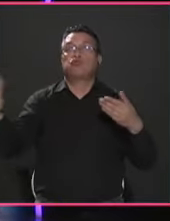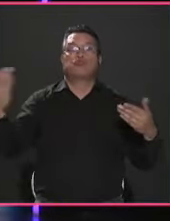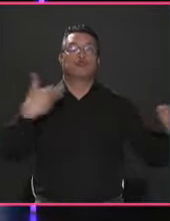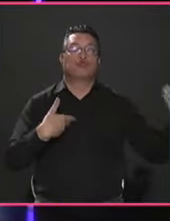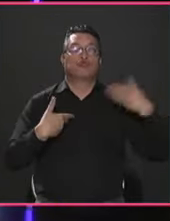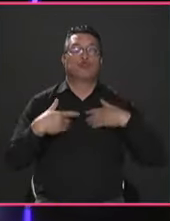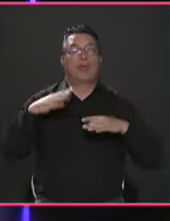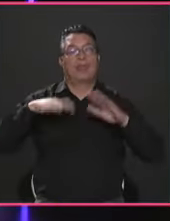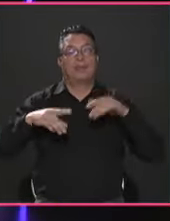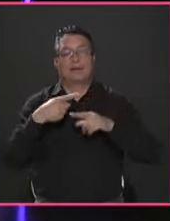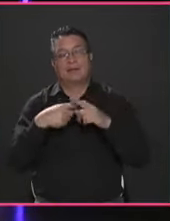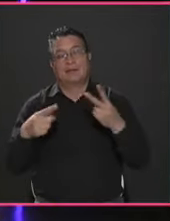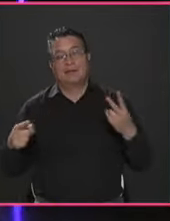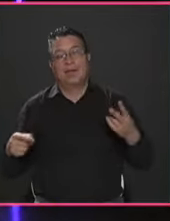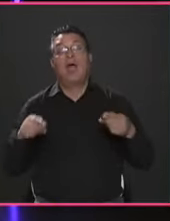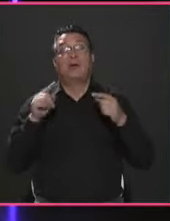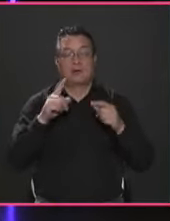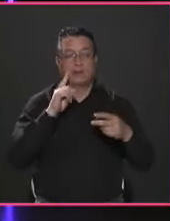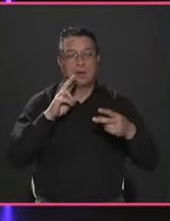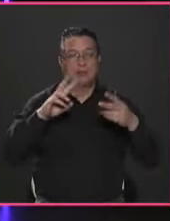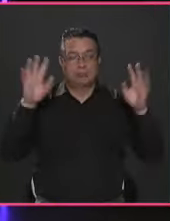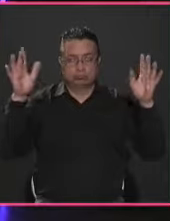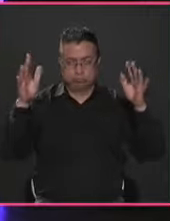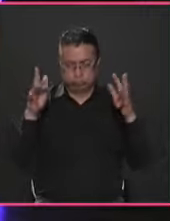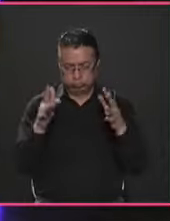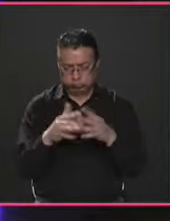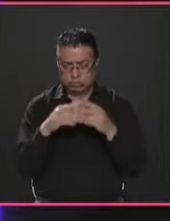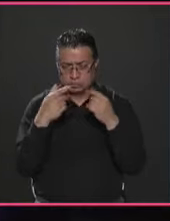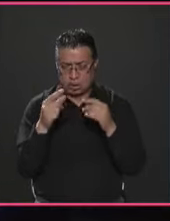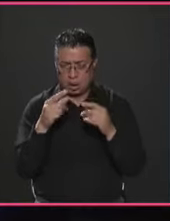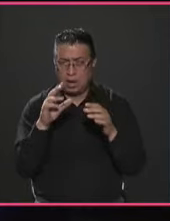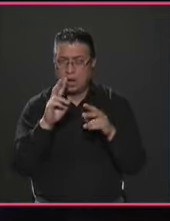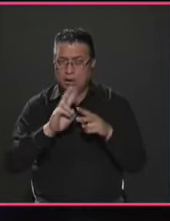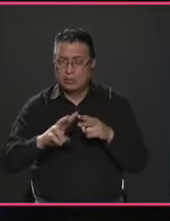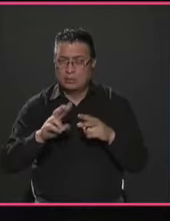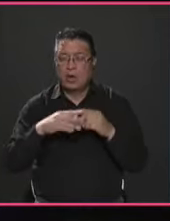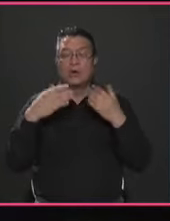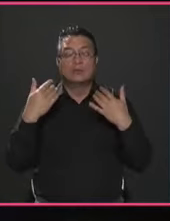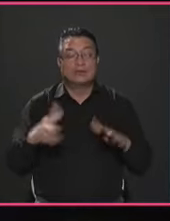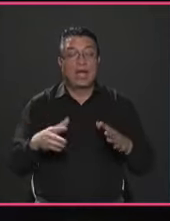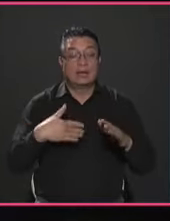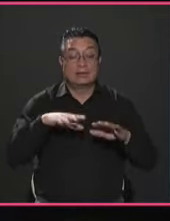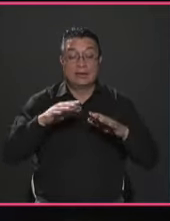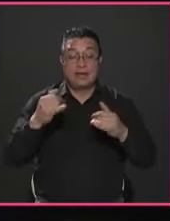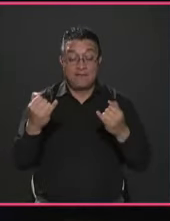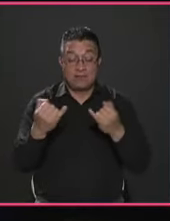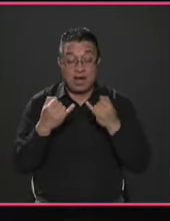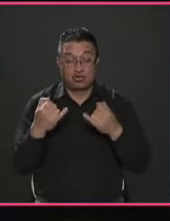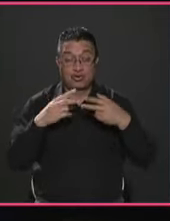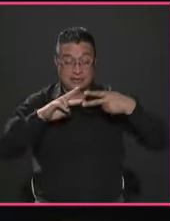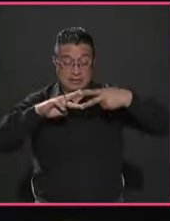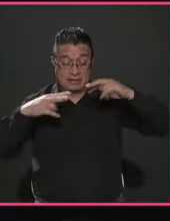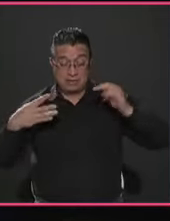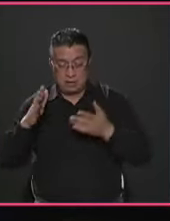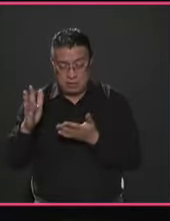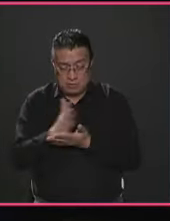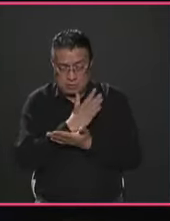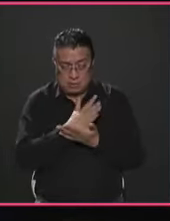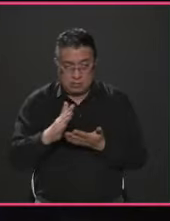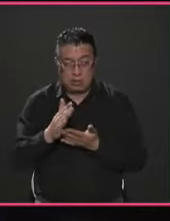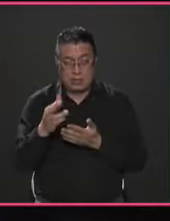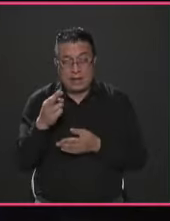luego utilizamos nuevamente nuestro algoritmo original para de esa forma cuando ya separamos la información genética producir una